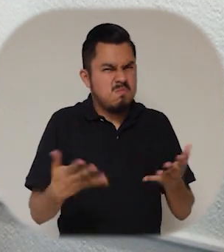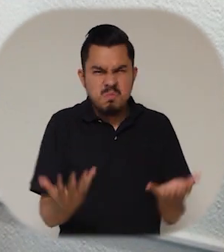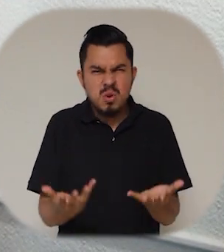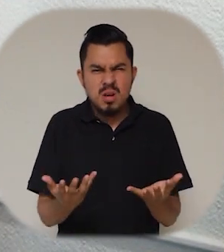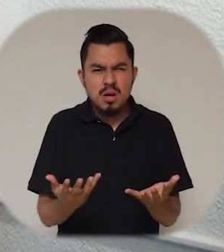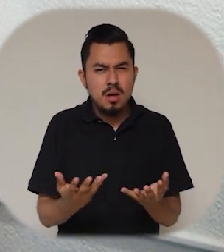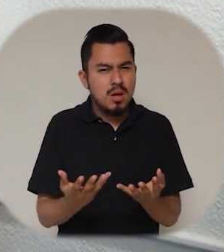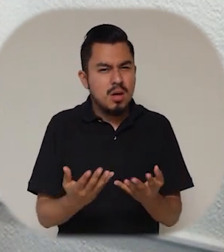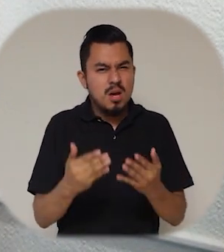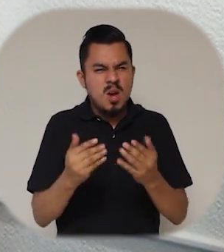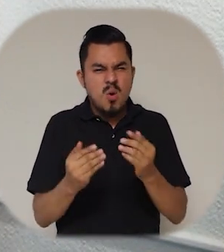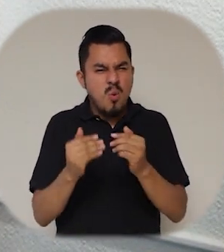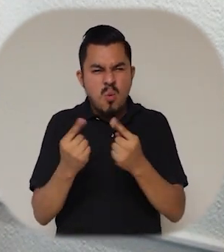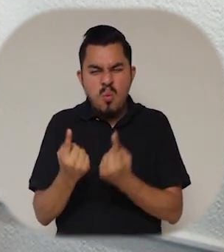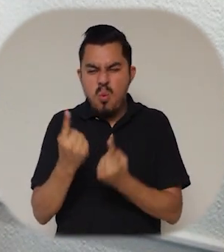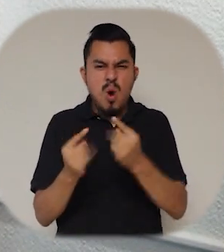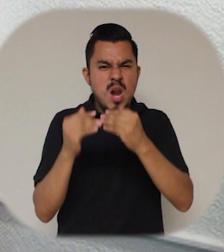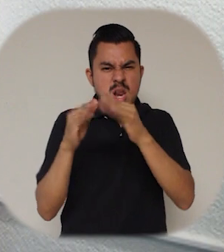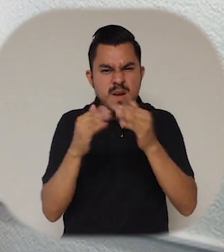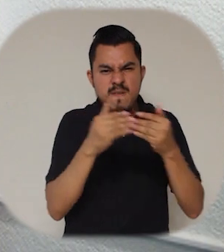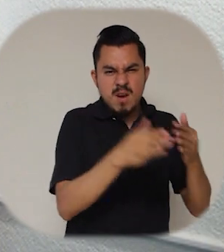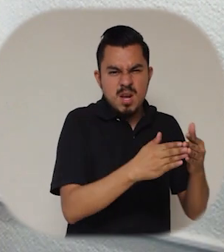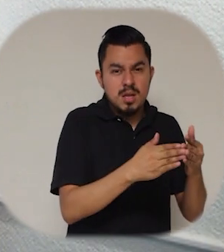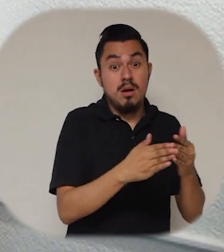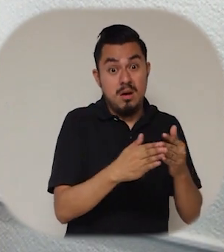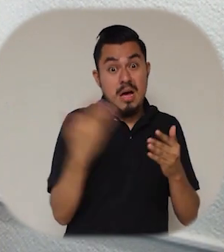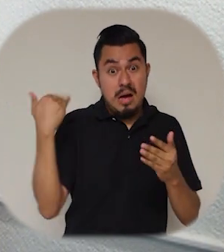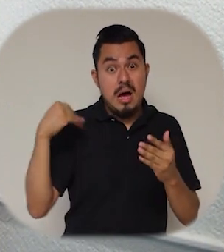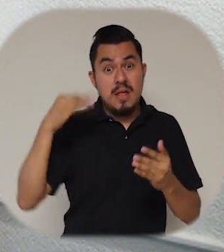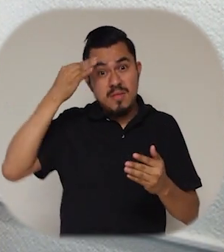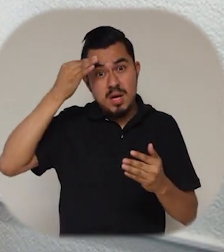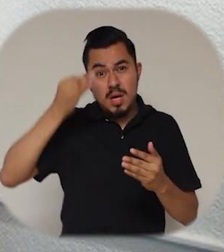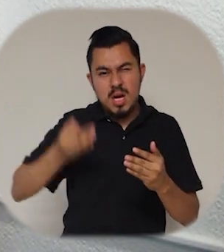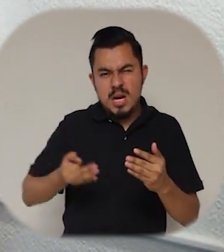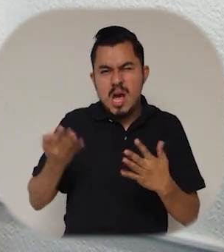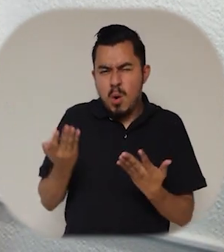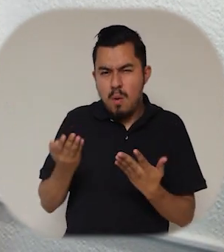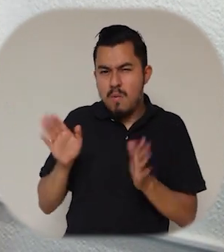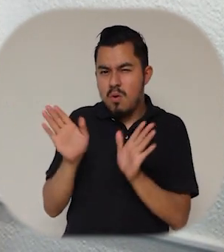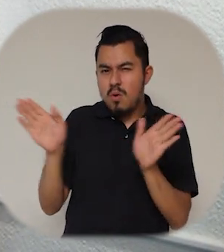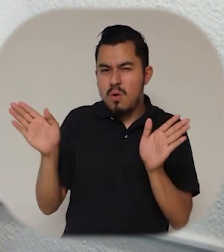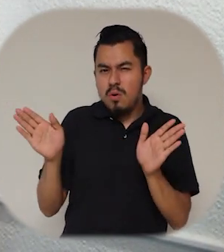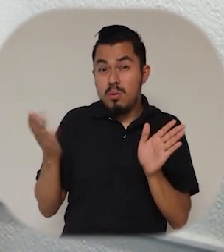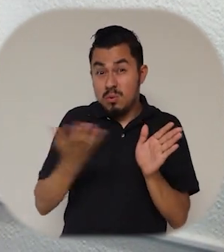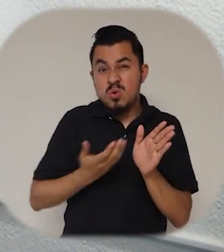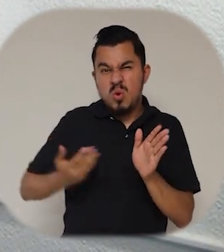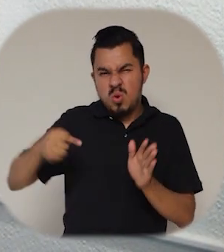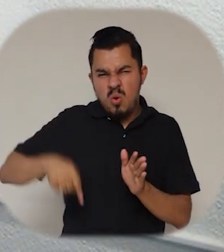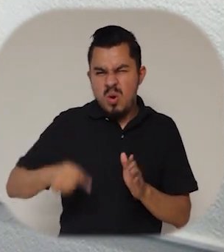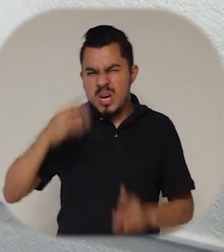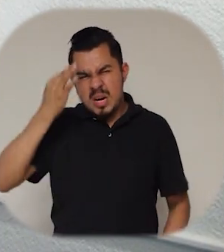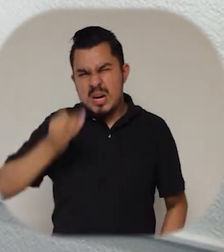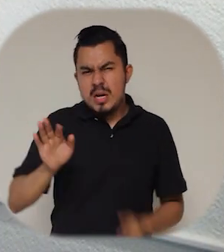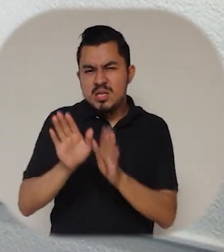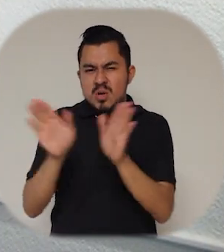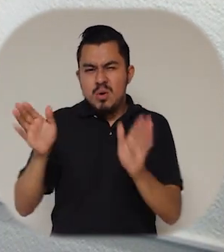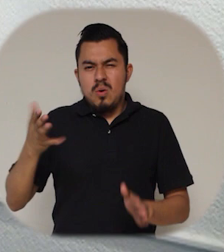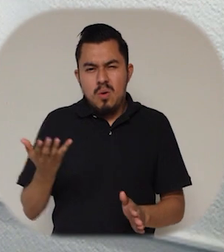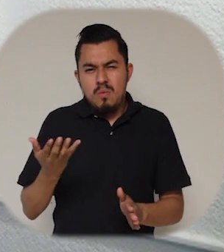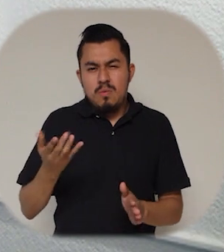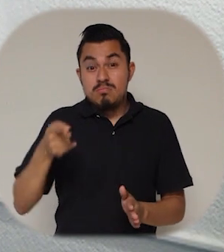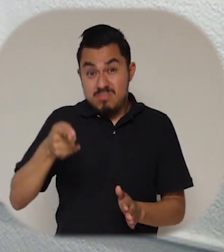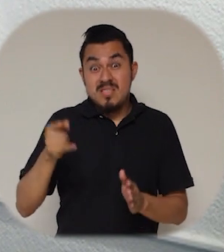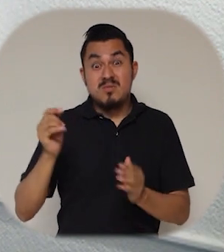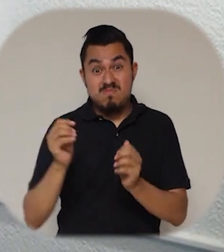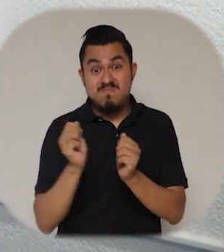cómo creemos en ese Jesús. Podemos ver que esto es el resultado de todo. La vida de fe, se los digo claramente, la vida de